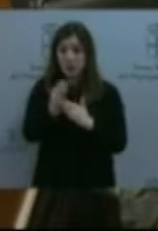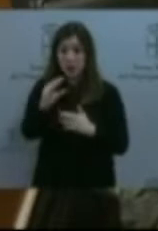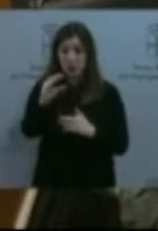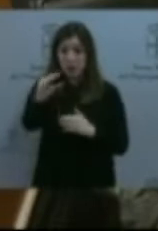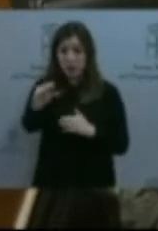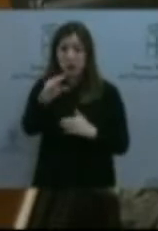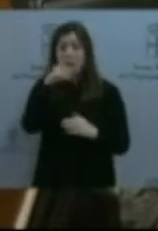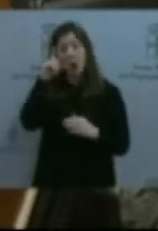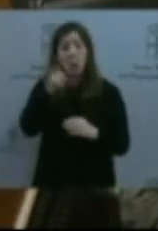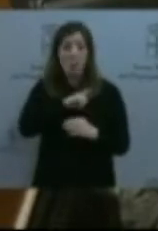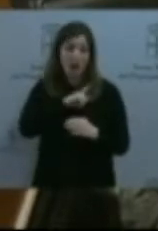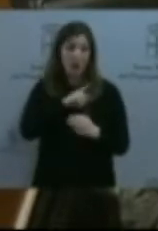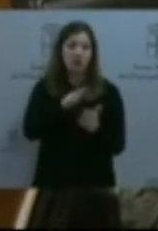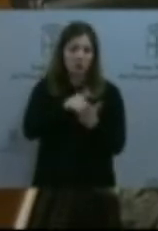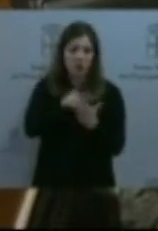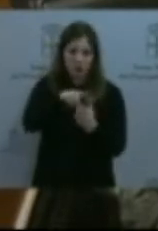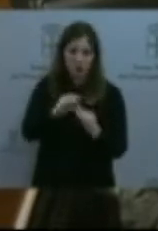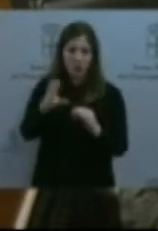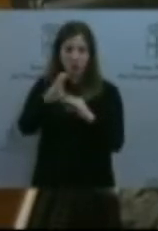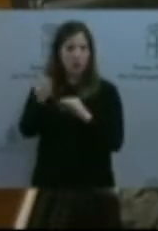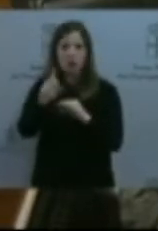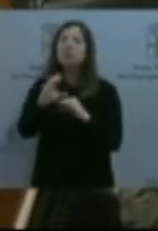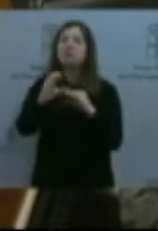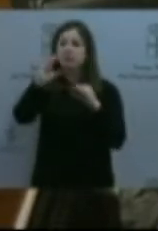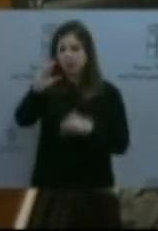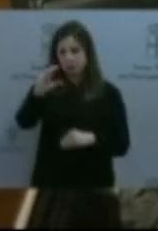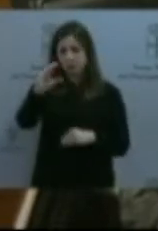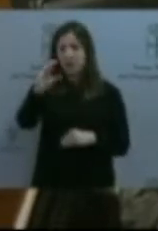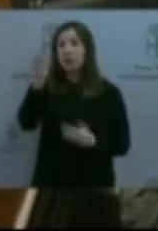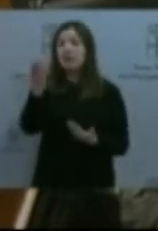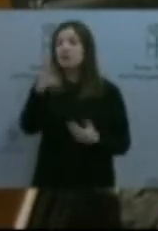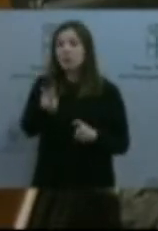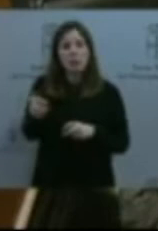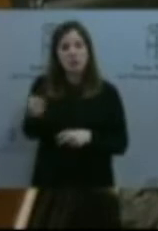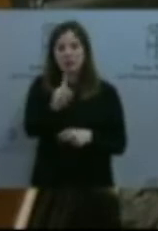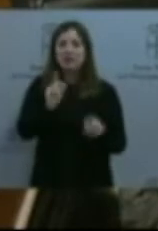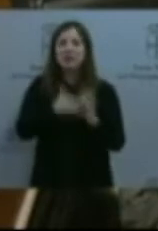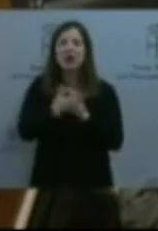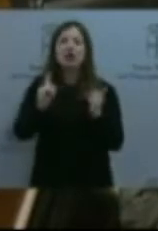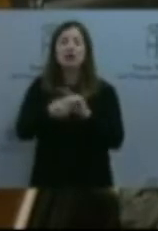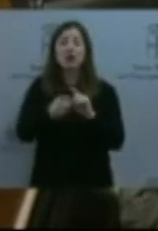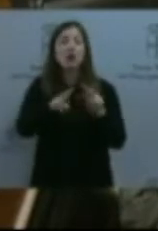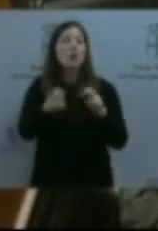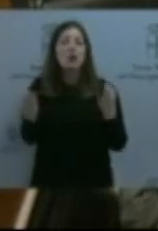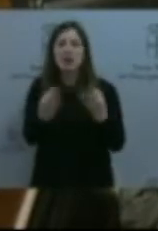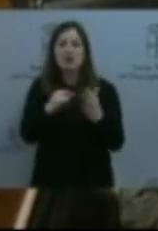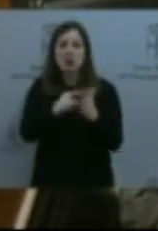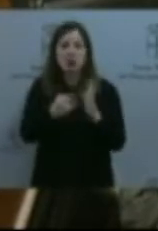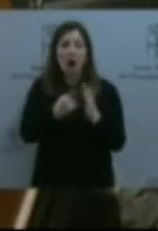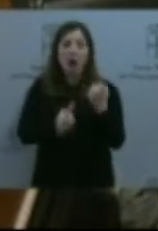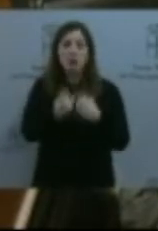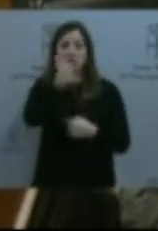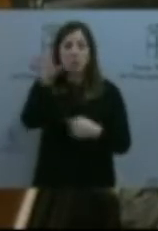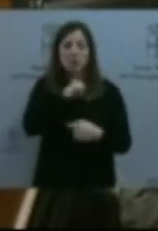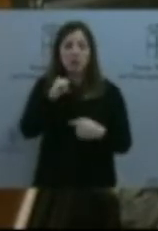sino todo lo contrario. Lo que está siendo nuevo son las soluciones. En algunas comunidades autónomas ya lo están resolviendo con diferentes